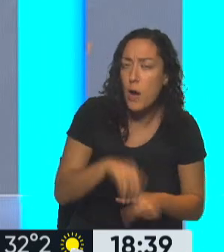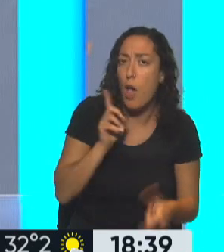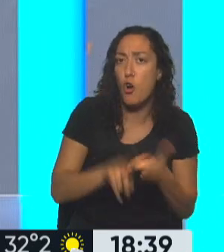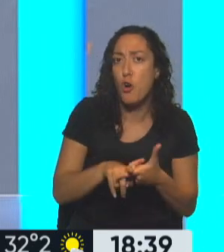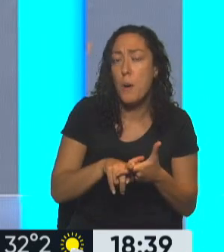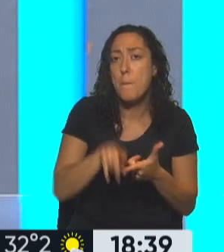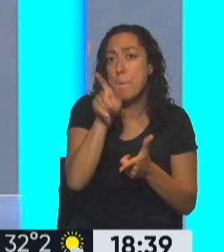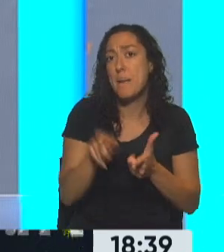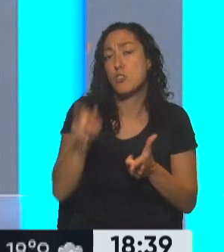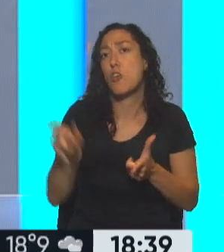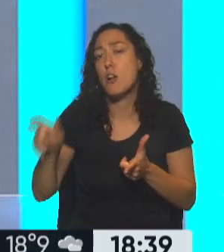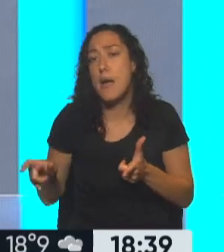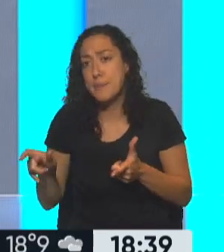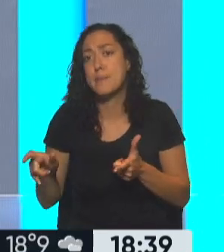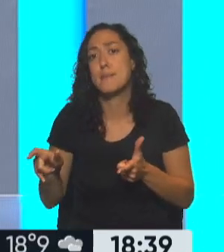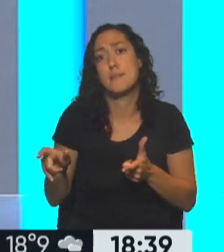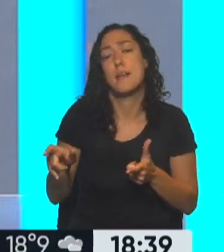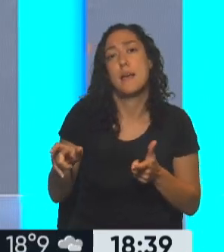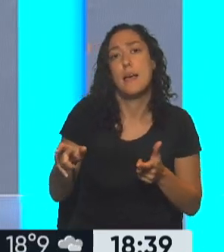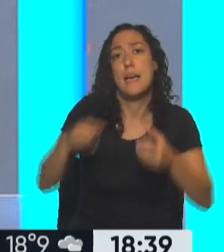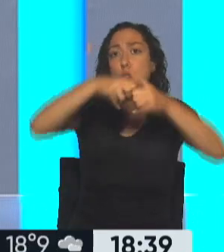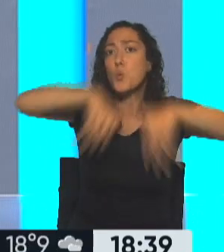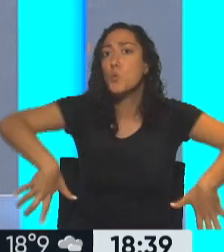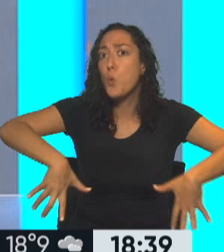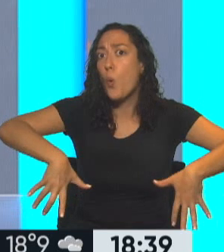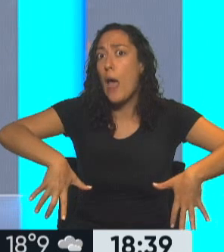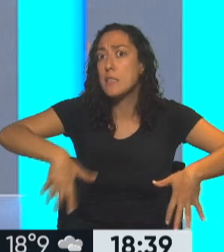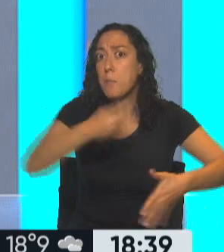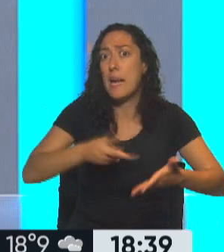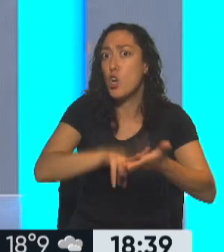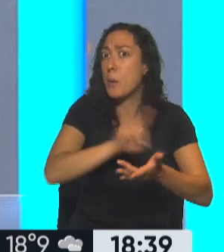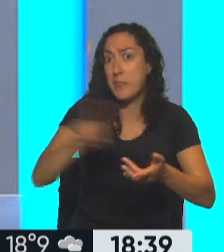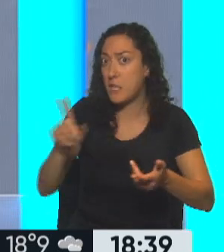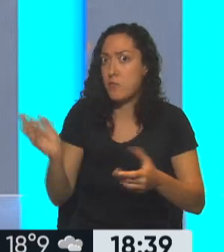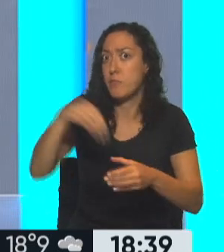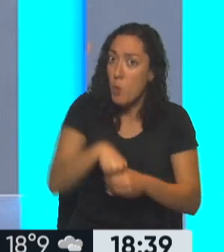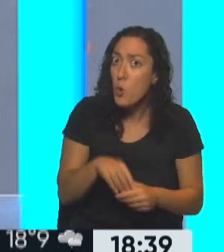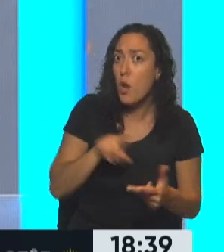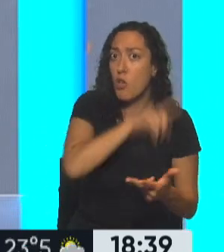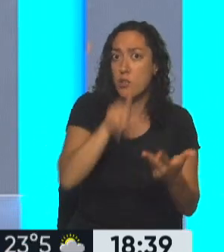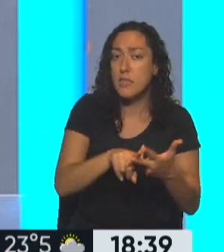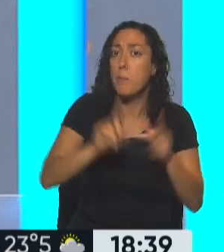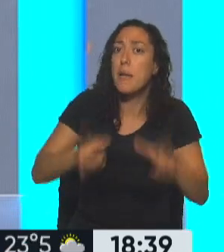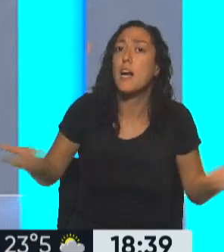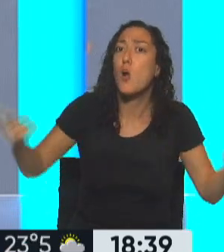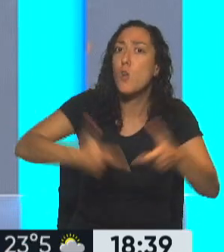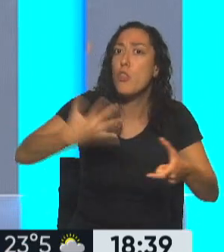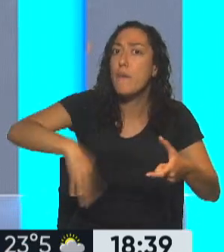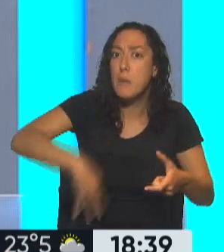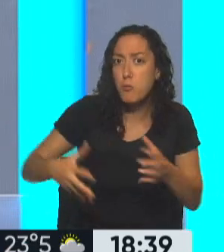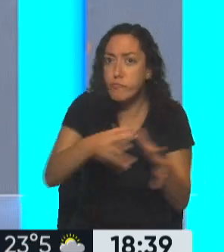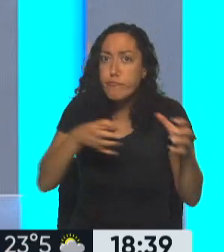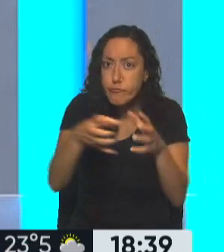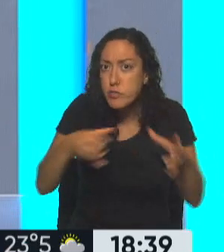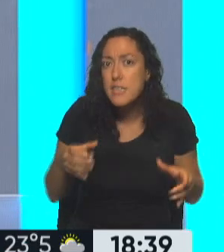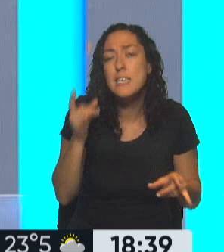forman parte de todas las estructuras necesarias para que no se repita, y a sentarse en una mesa. Porque como siempre